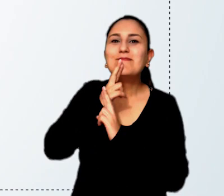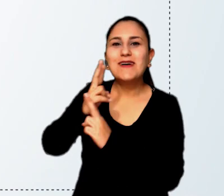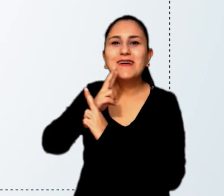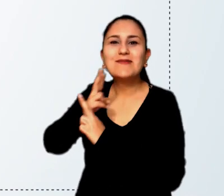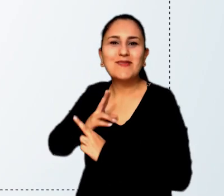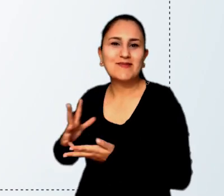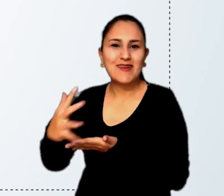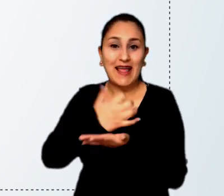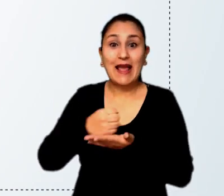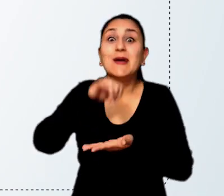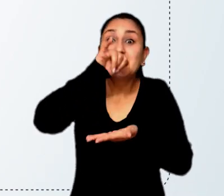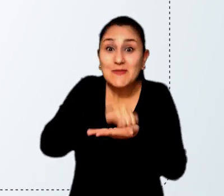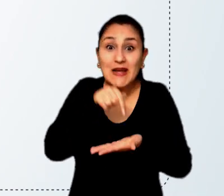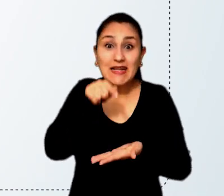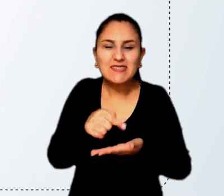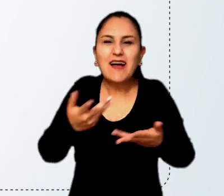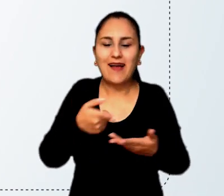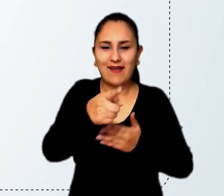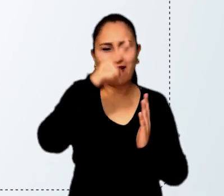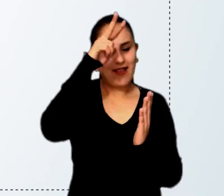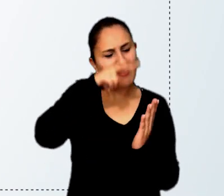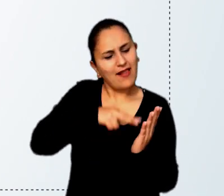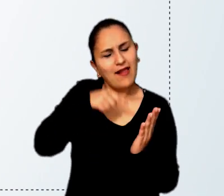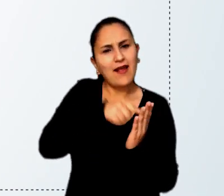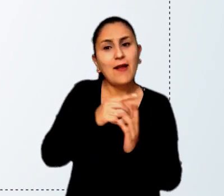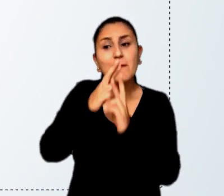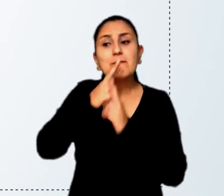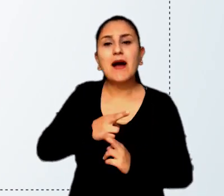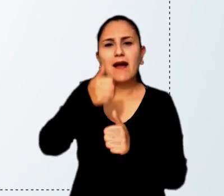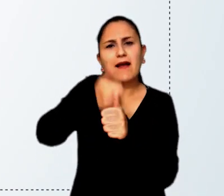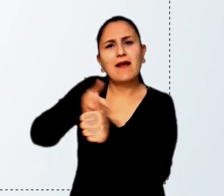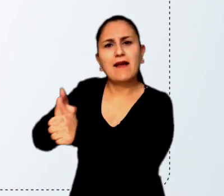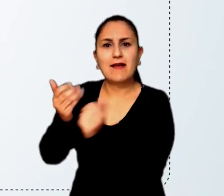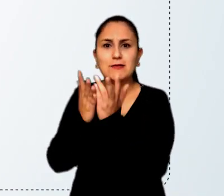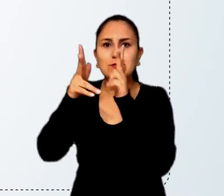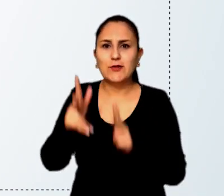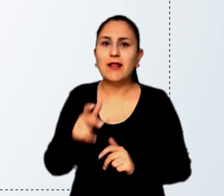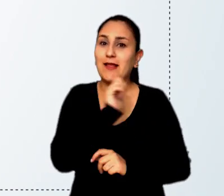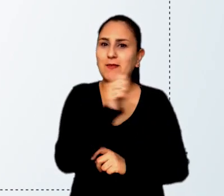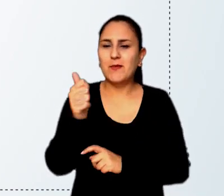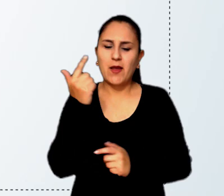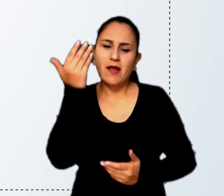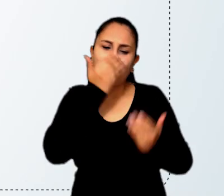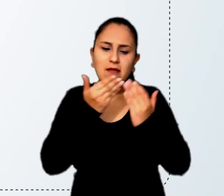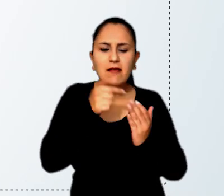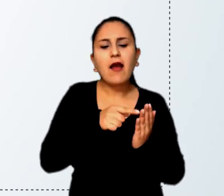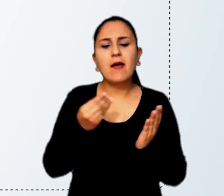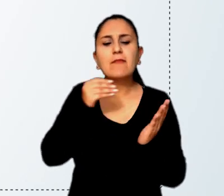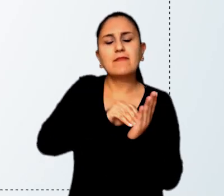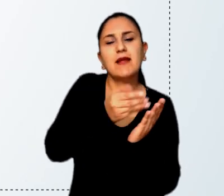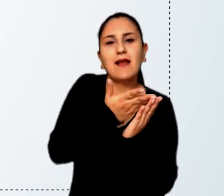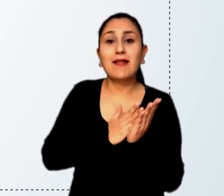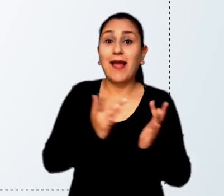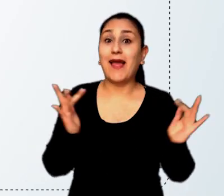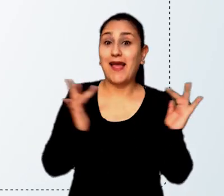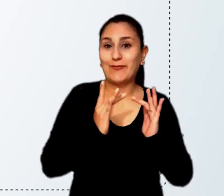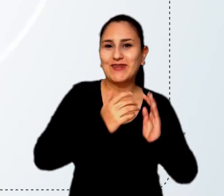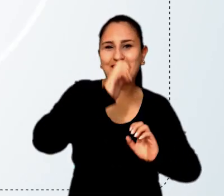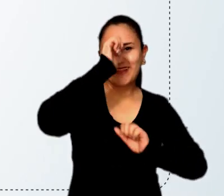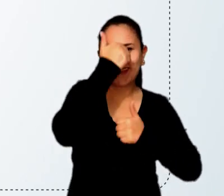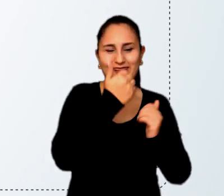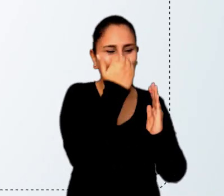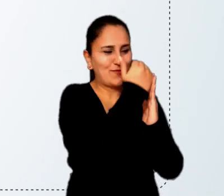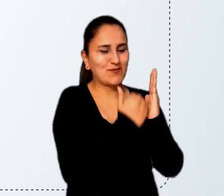esto lea la respuesta de cada estudiante y realice la valoración de acuerdo con los criterios establecidos en las